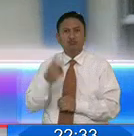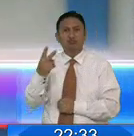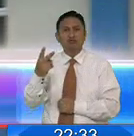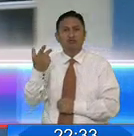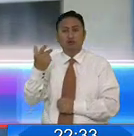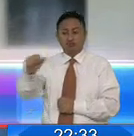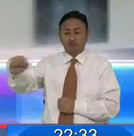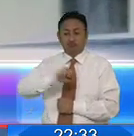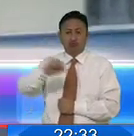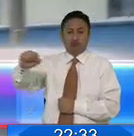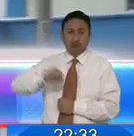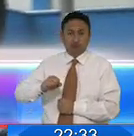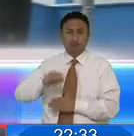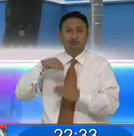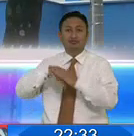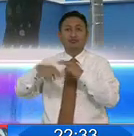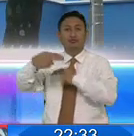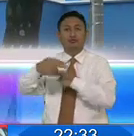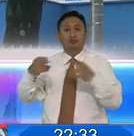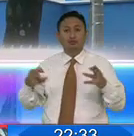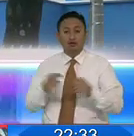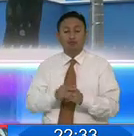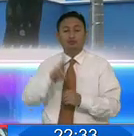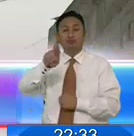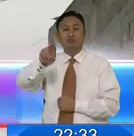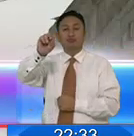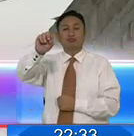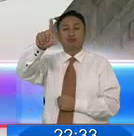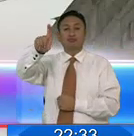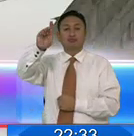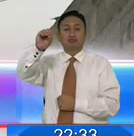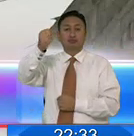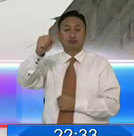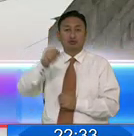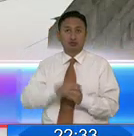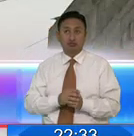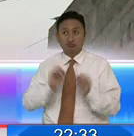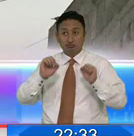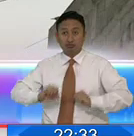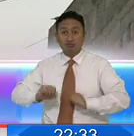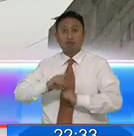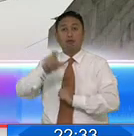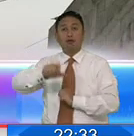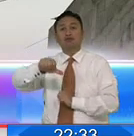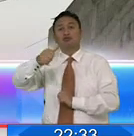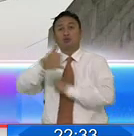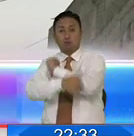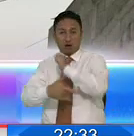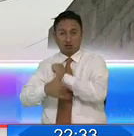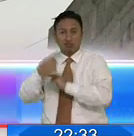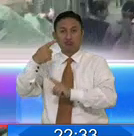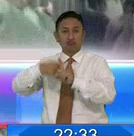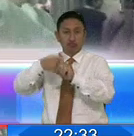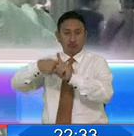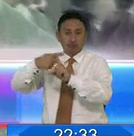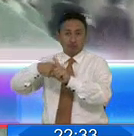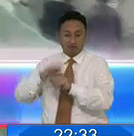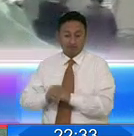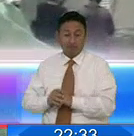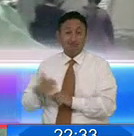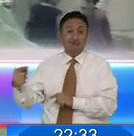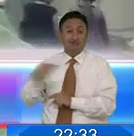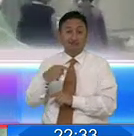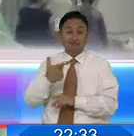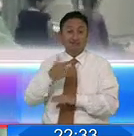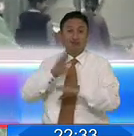en un departamento en el sector de la roldós que el inmueble estaba rentado a ciudadanos extranjeros quienes serían los que alertaron